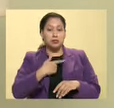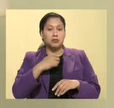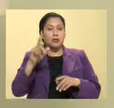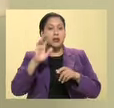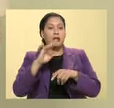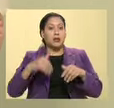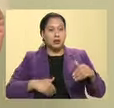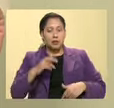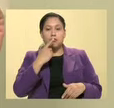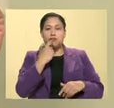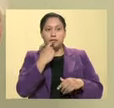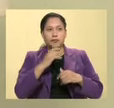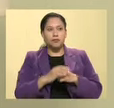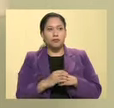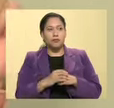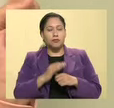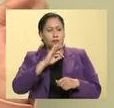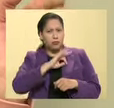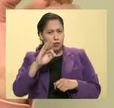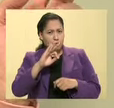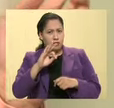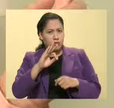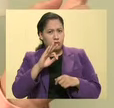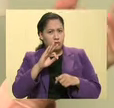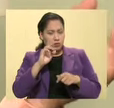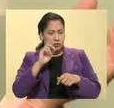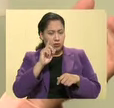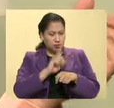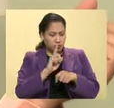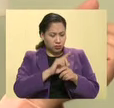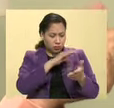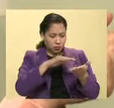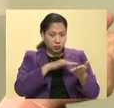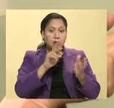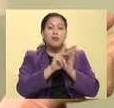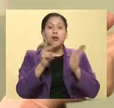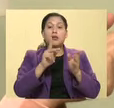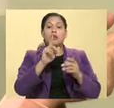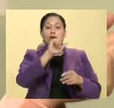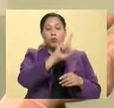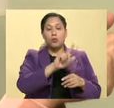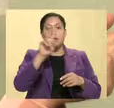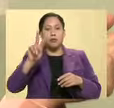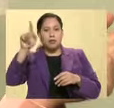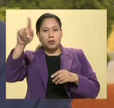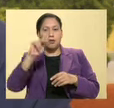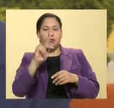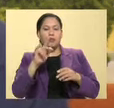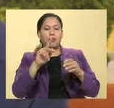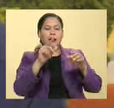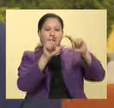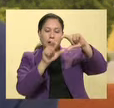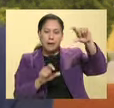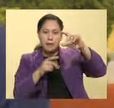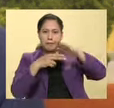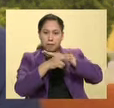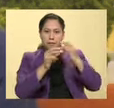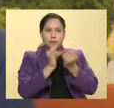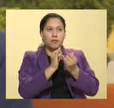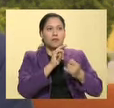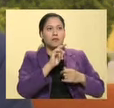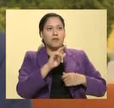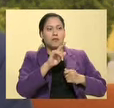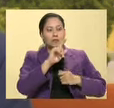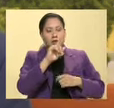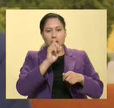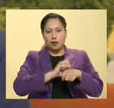Sí. ¿Te podemos leer todos los días? No, ¿qué día en el lunes y viernes ahí en el Publimetro. Exacto. Impreso el lunes,